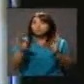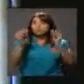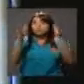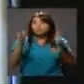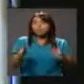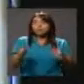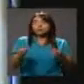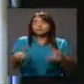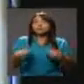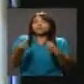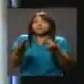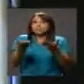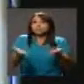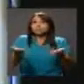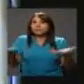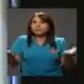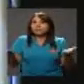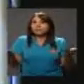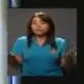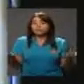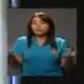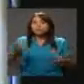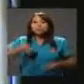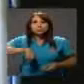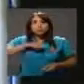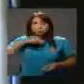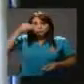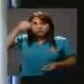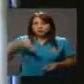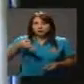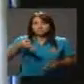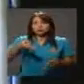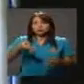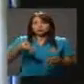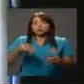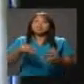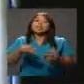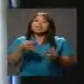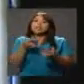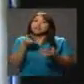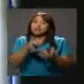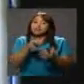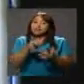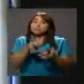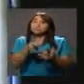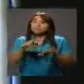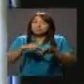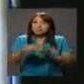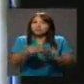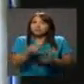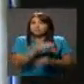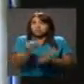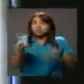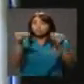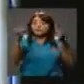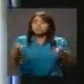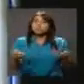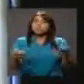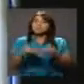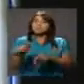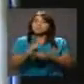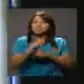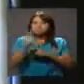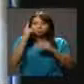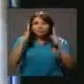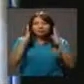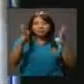no pensamos nosotros que desde esa perspectiva estos van a estar más capacitados para atender a la población